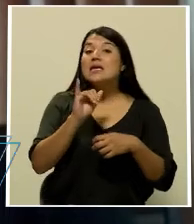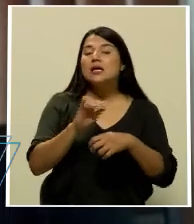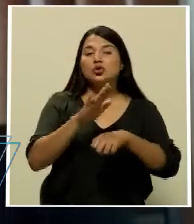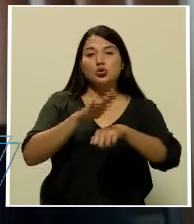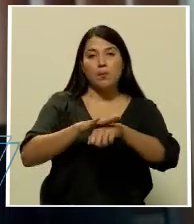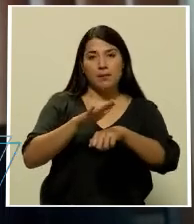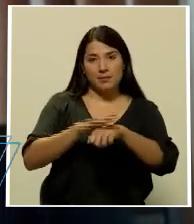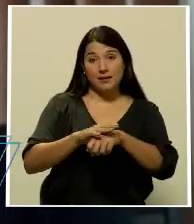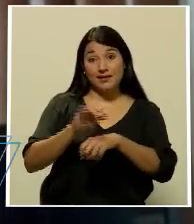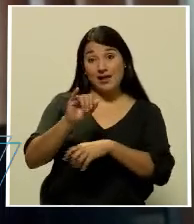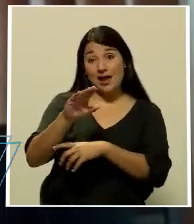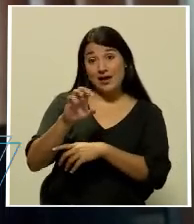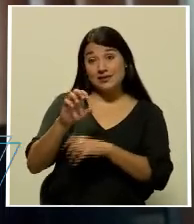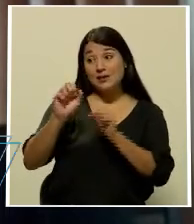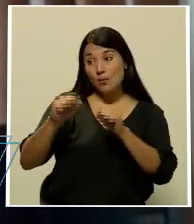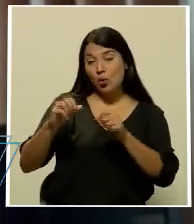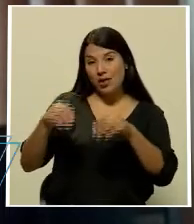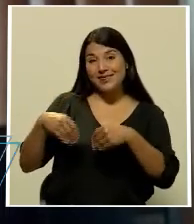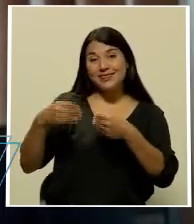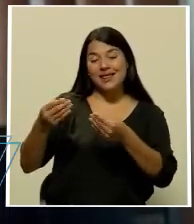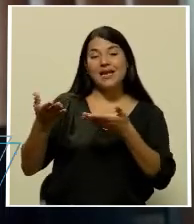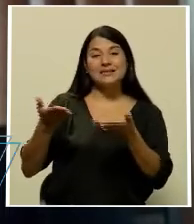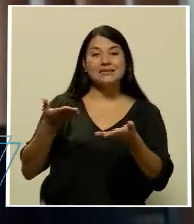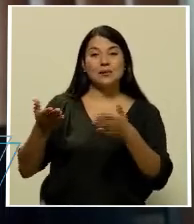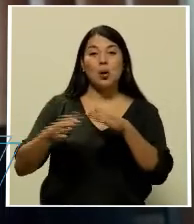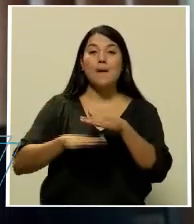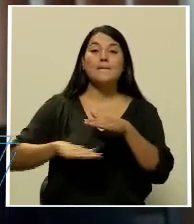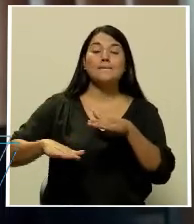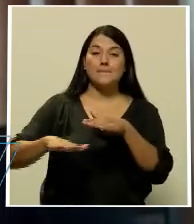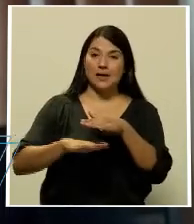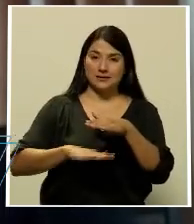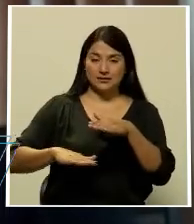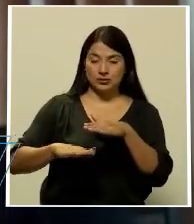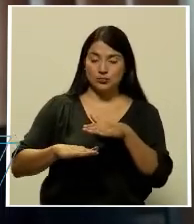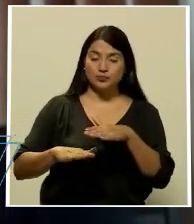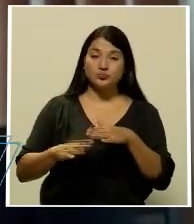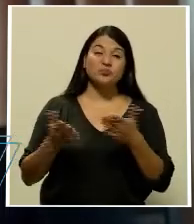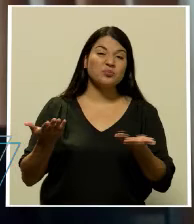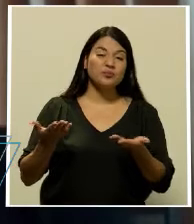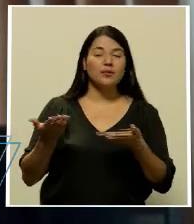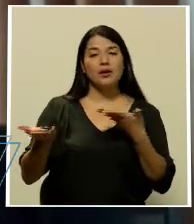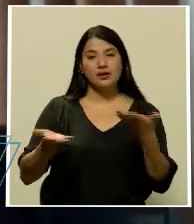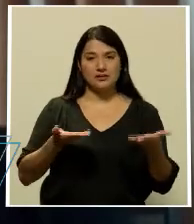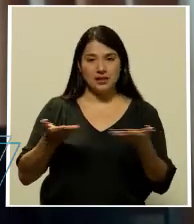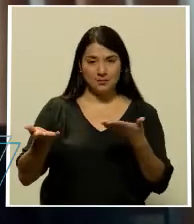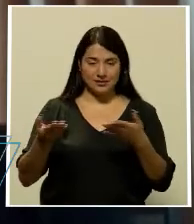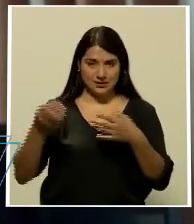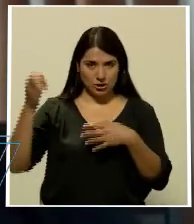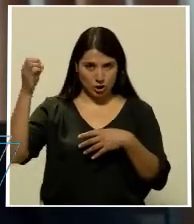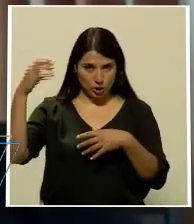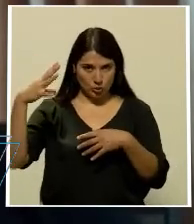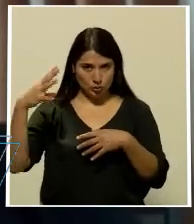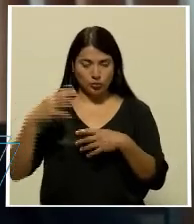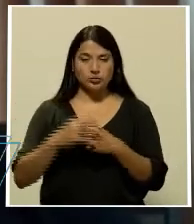al instituto poder brindar el servicio básico y esencial que nos demanda, que es el servicio eléctrico.